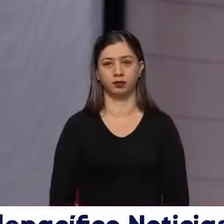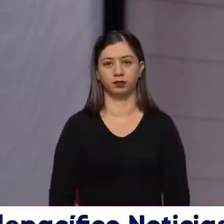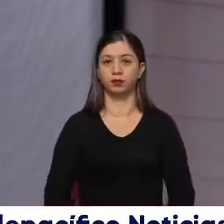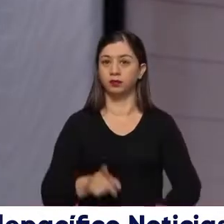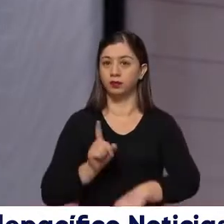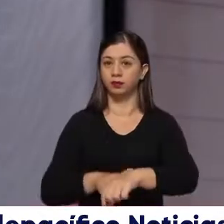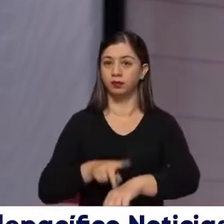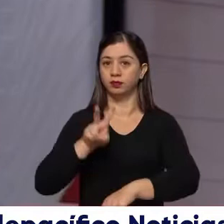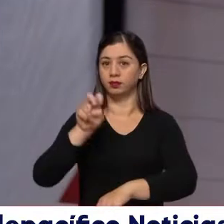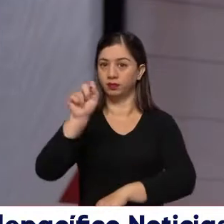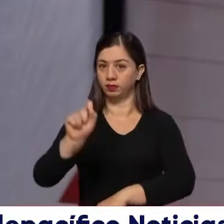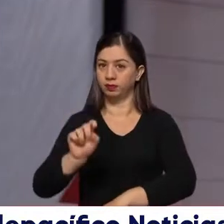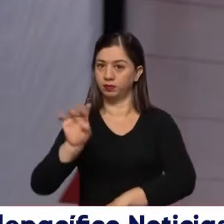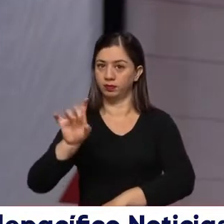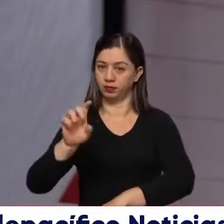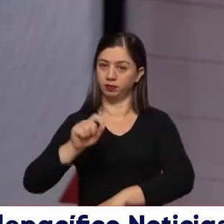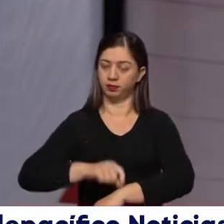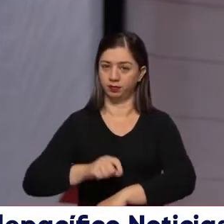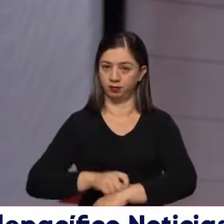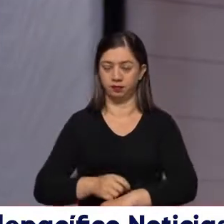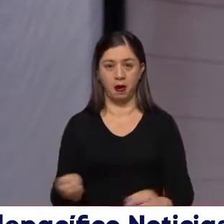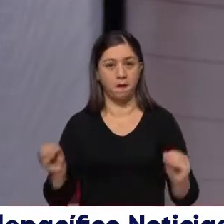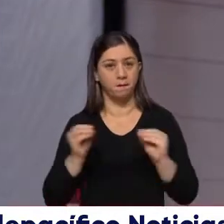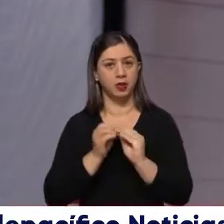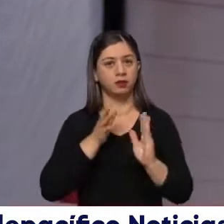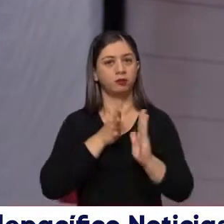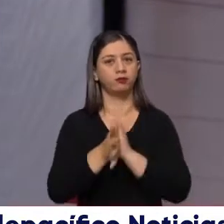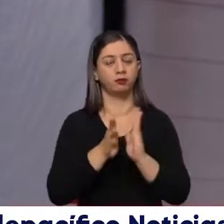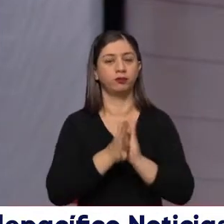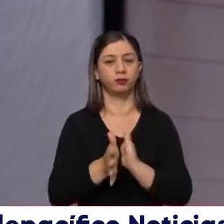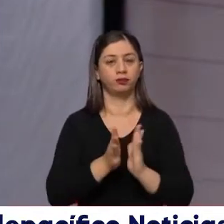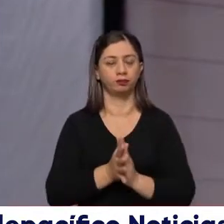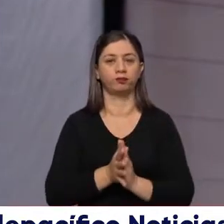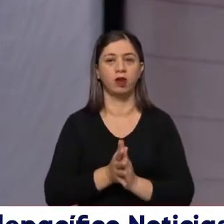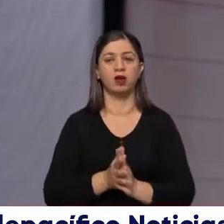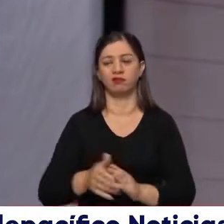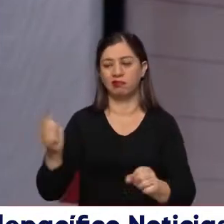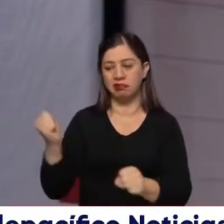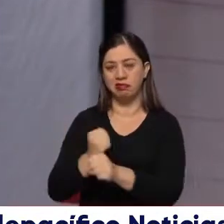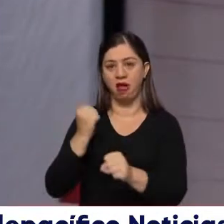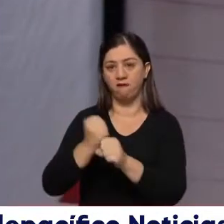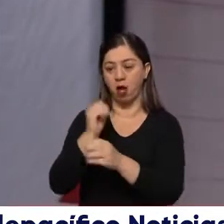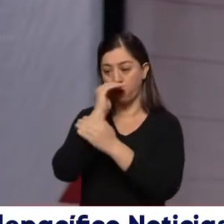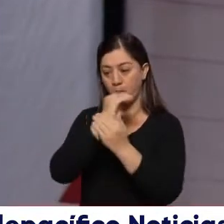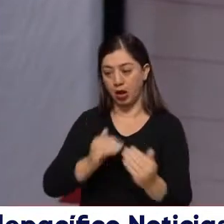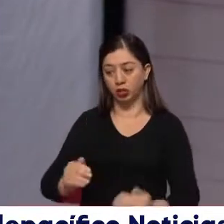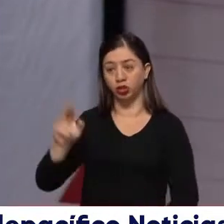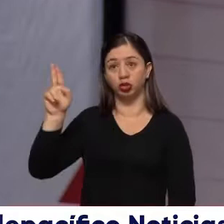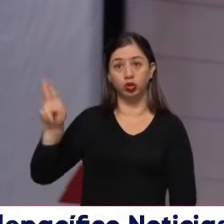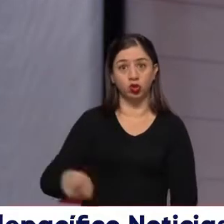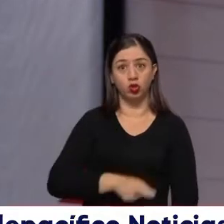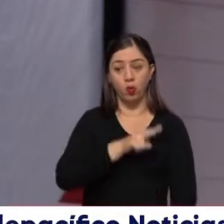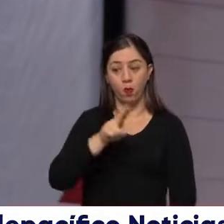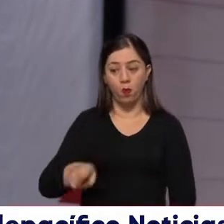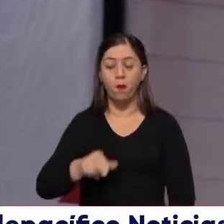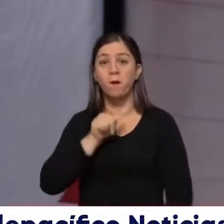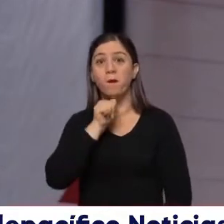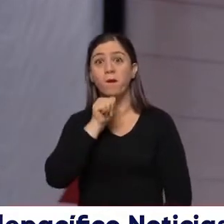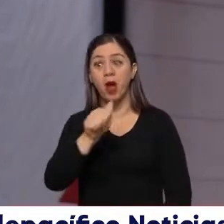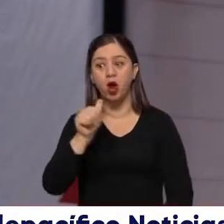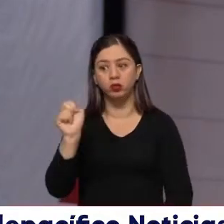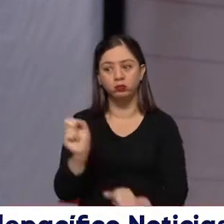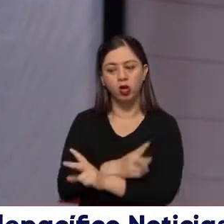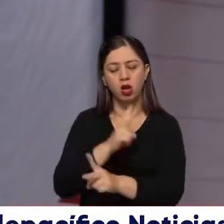mañana 15 minutos en otro campo de la información. Si bien la explotación laboral infantil es considerada una de las peores formas de